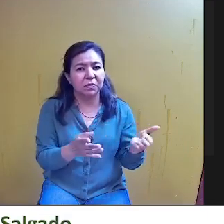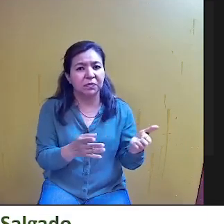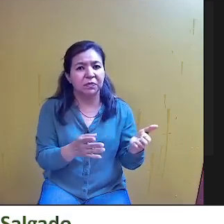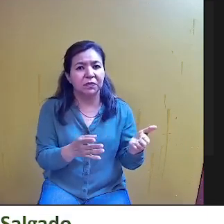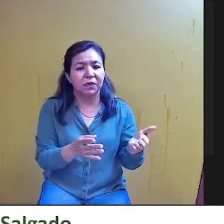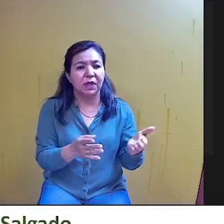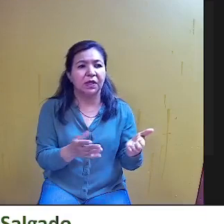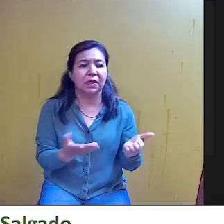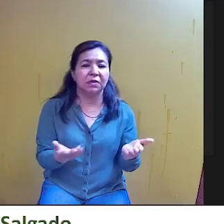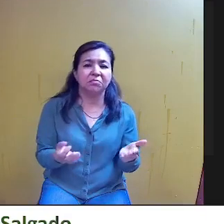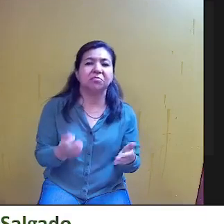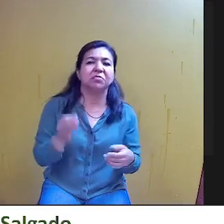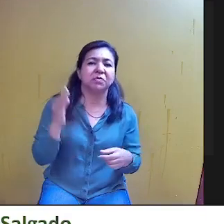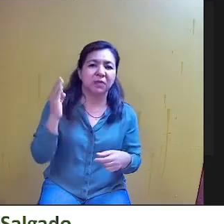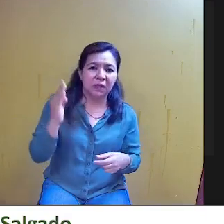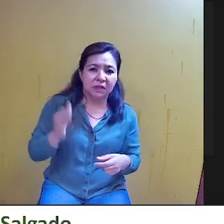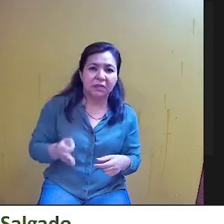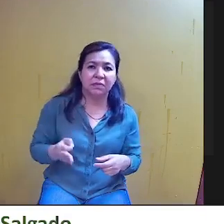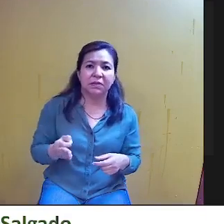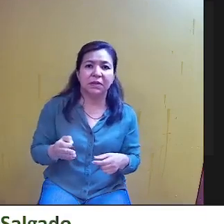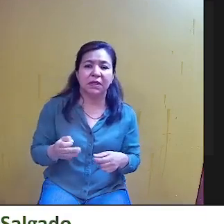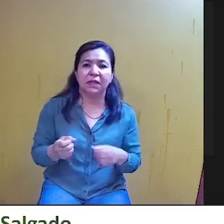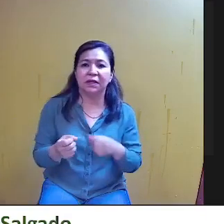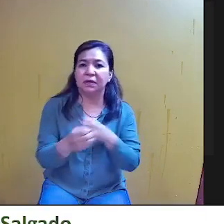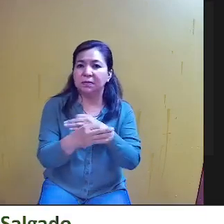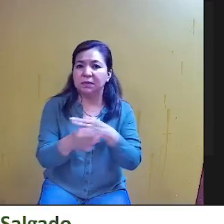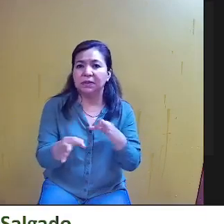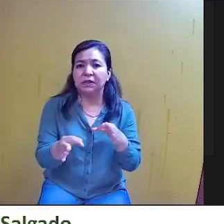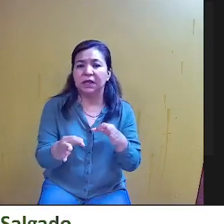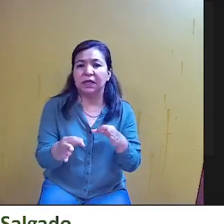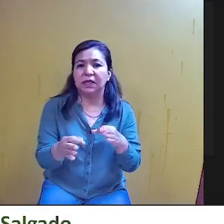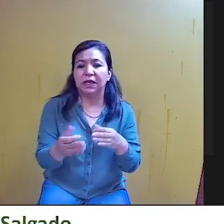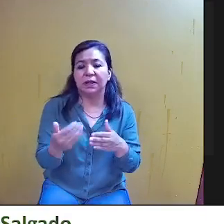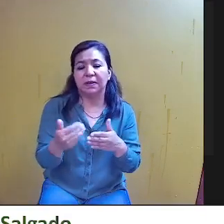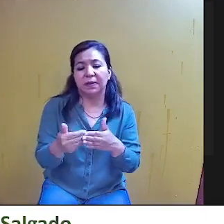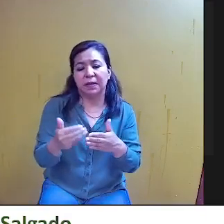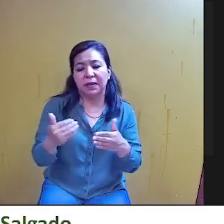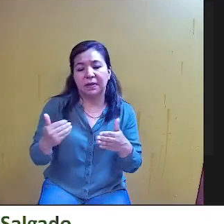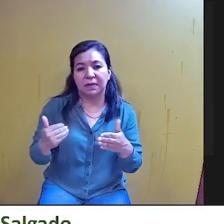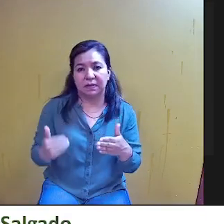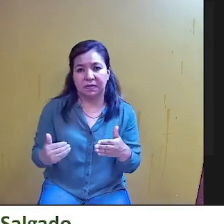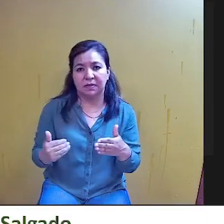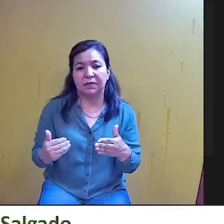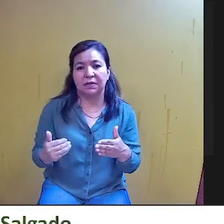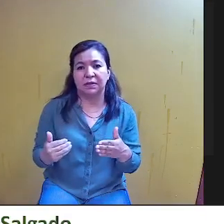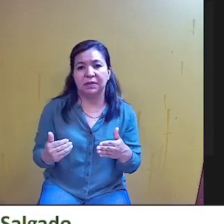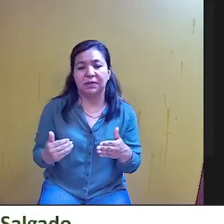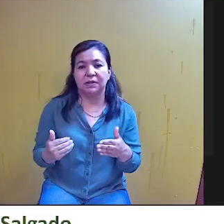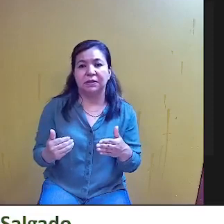desvirtúan o confirman el mencionado juicio de probabilidad.